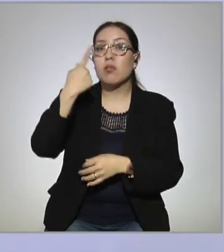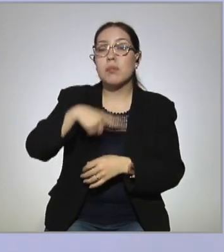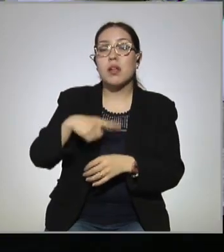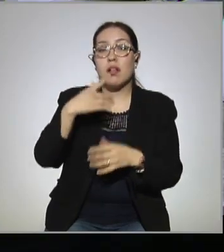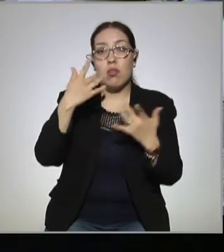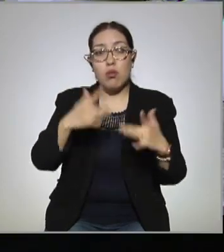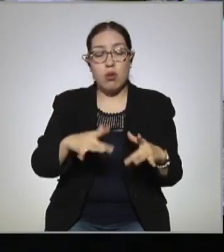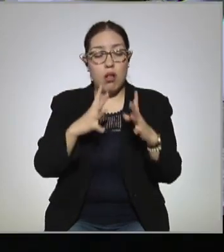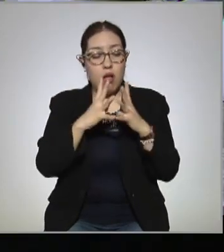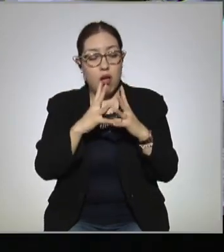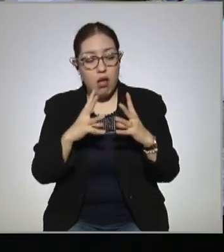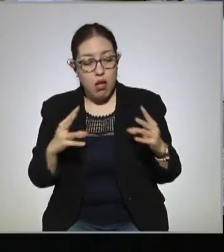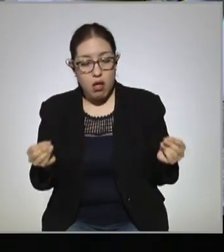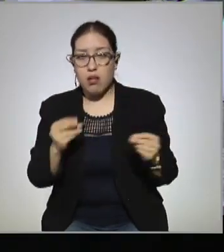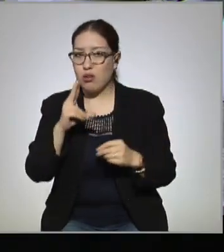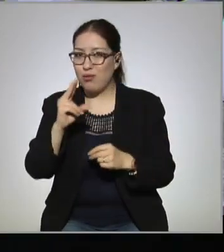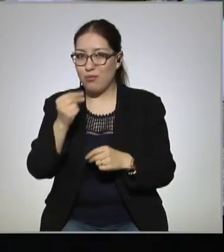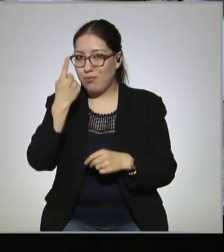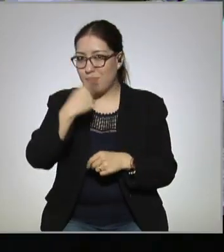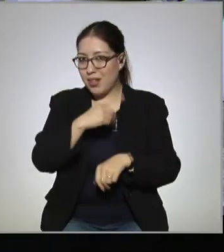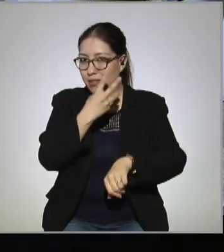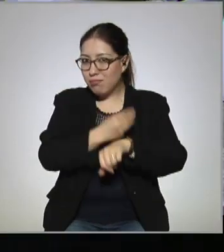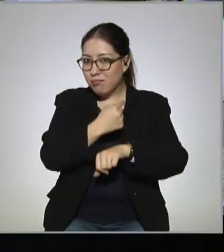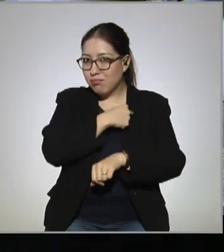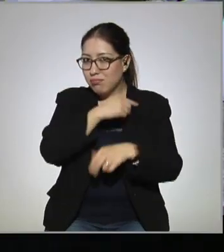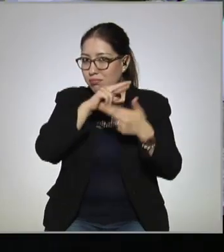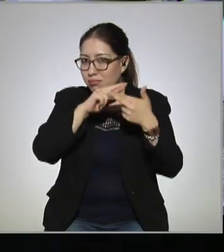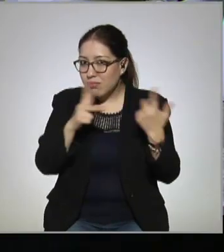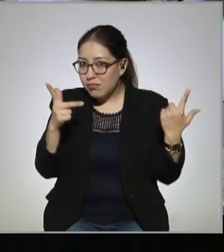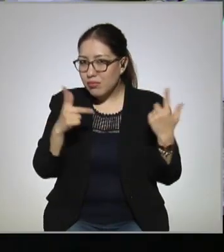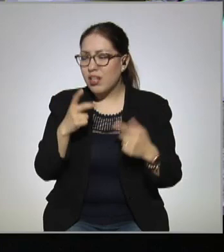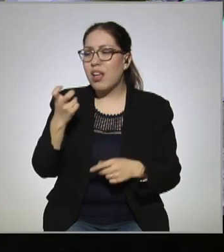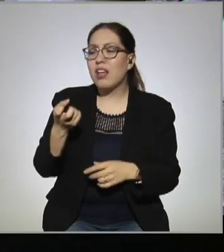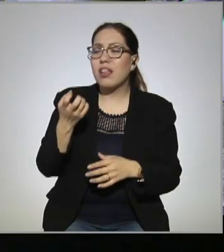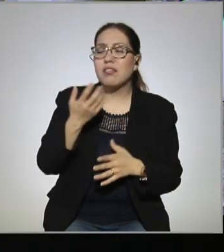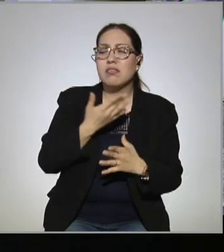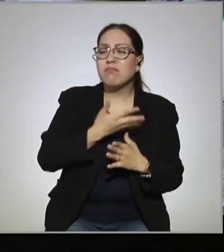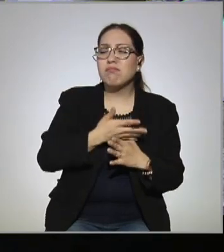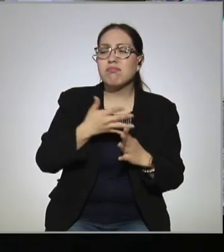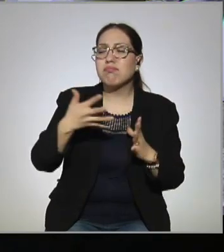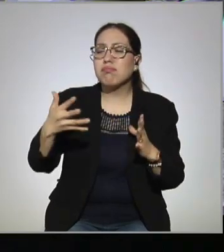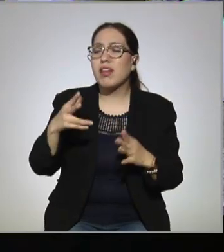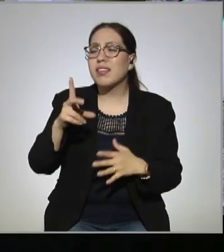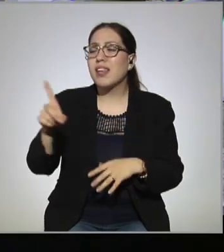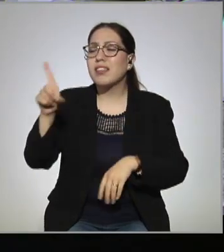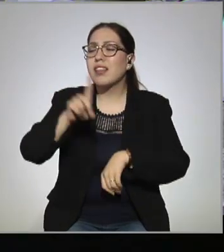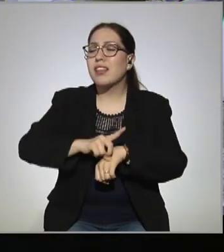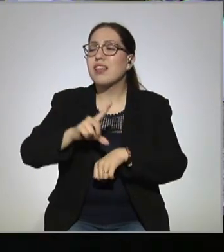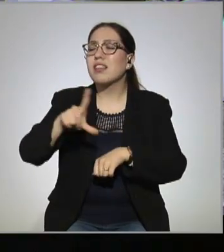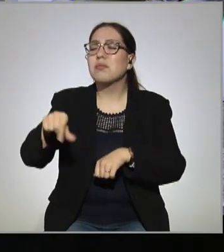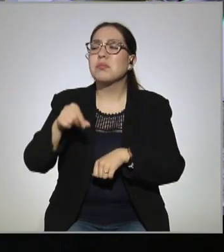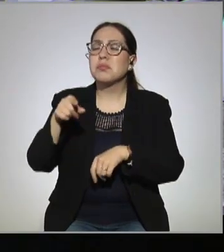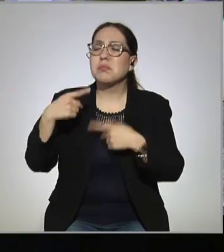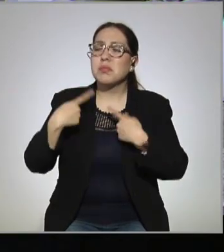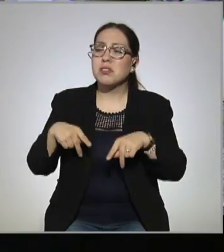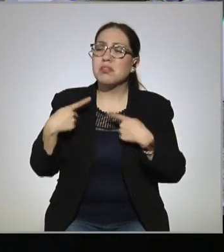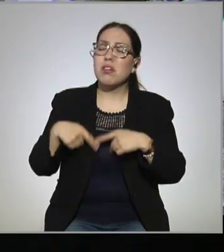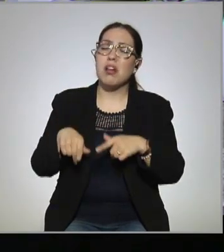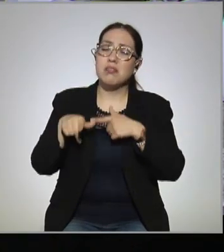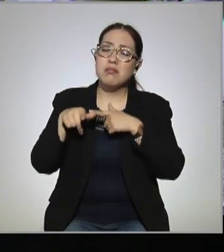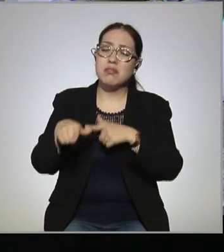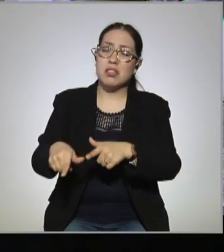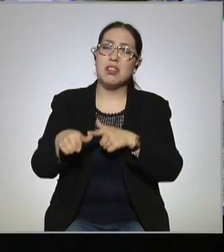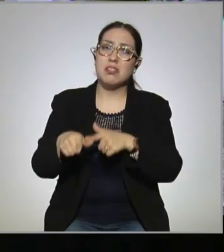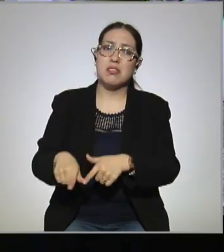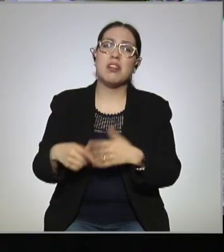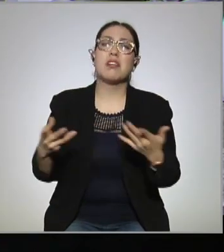dolor, no para reparar un tendón que ya está roto. Y después de esos 30 días que dura el esteroide, si sigue la persona con dolor. No hay que caer en